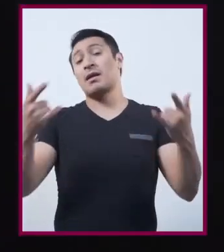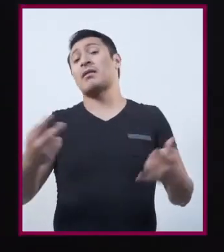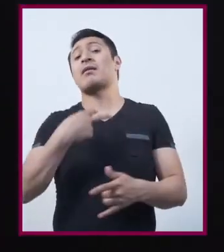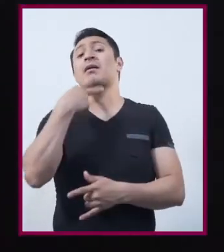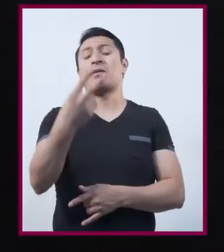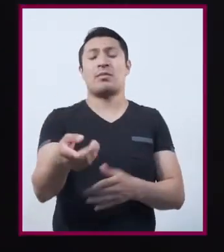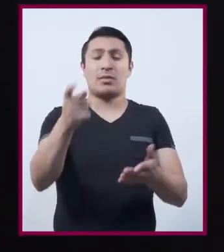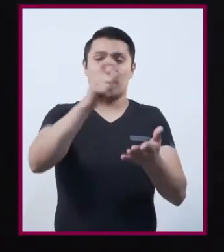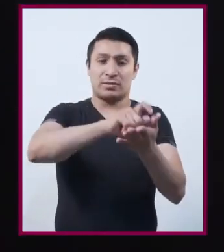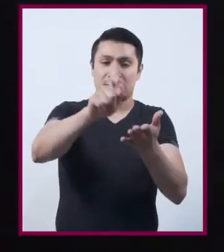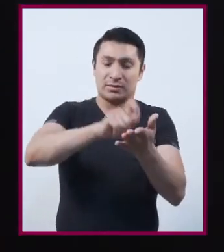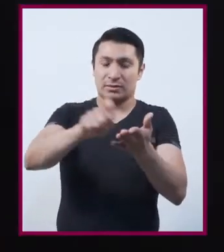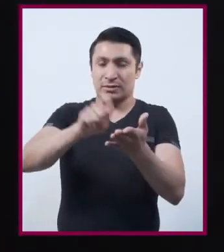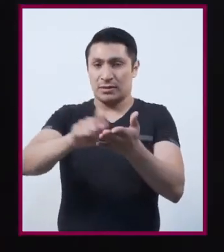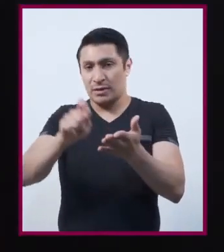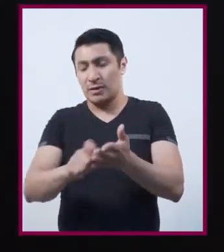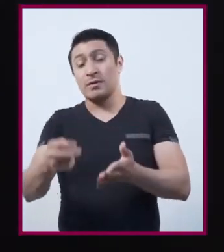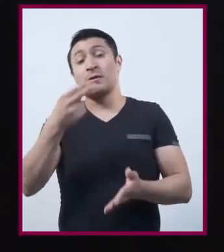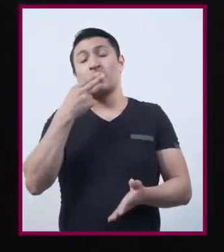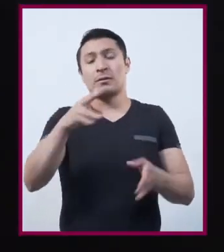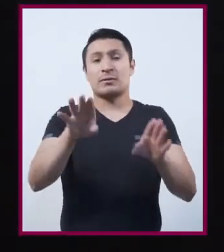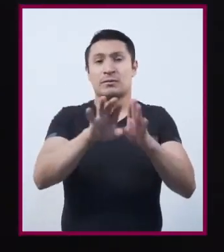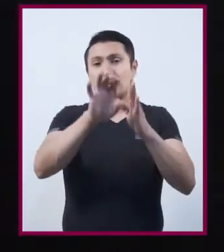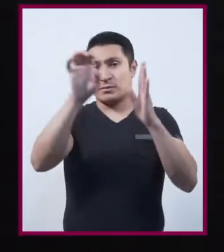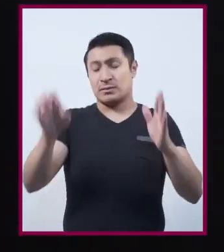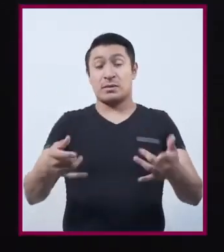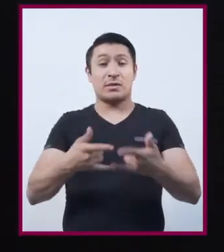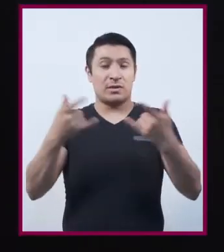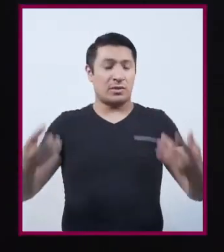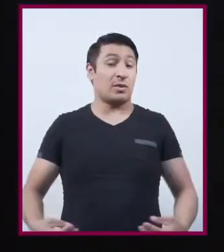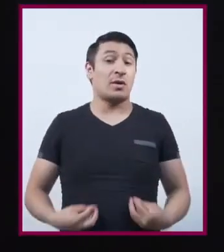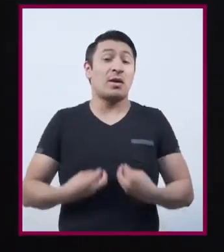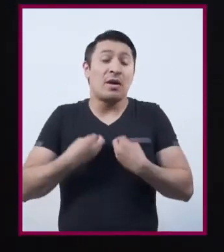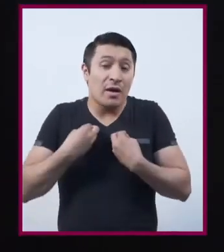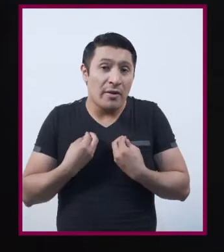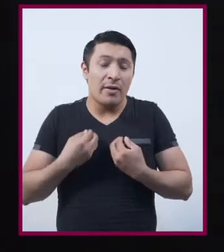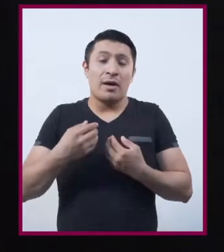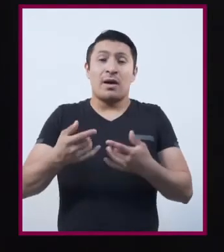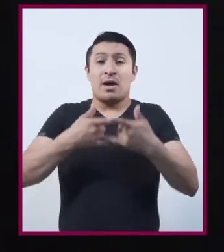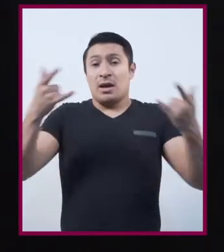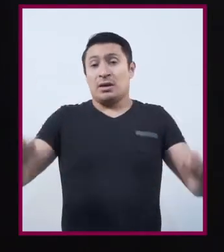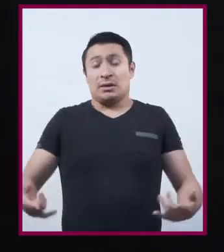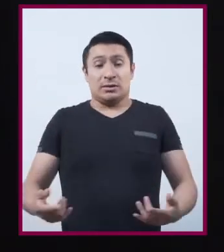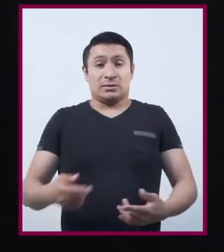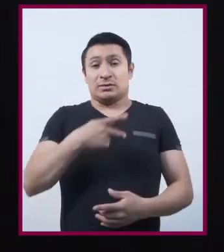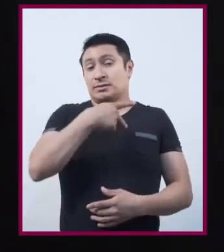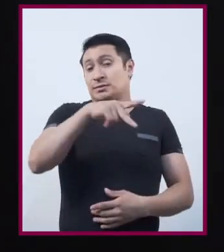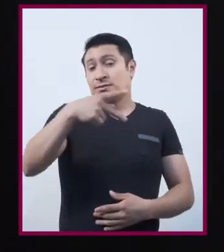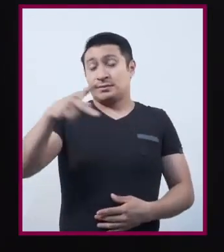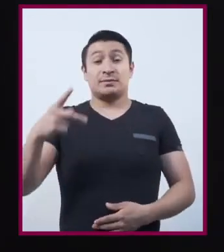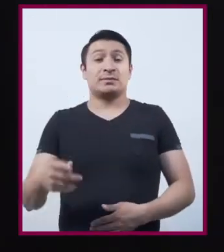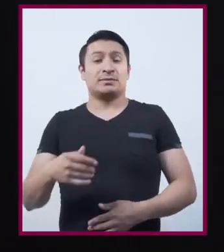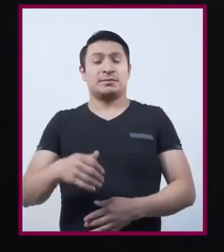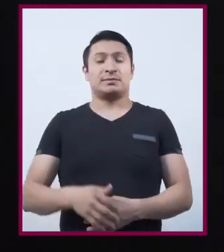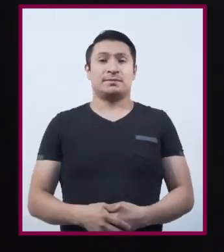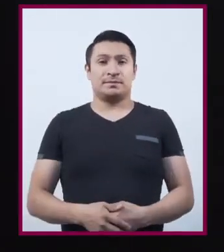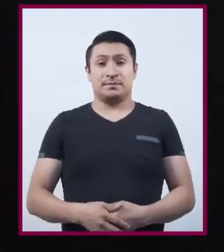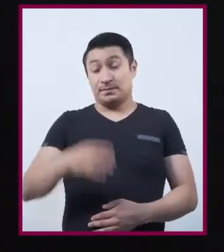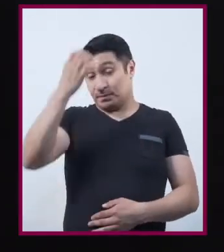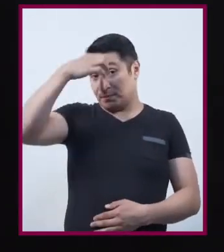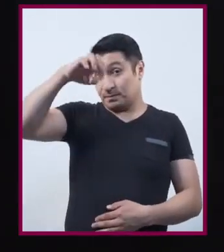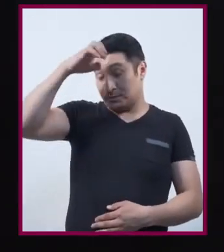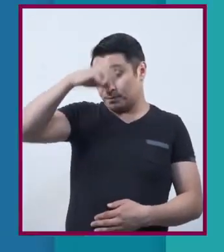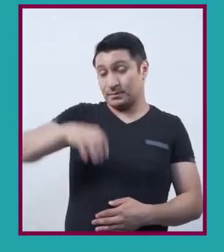Por otro lado, la historia oral echa mano de técnicas metodológicas como las historias de vida, las autobiografías y